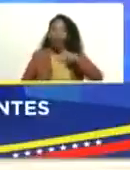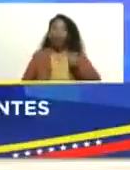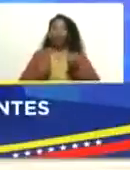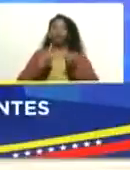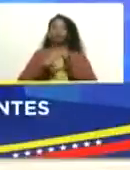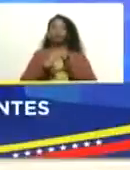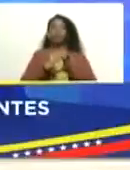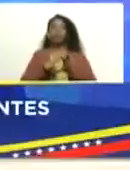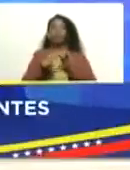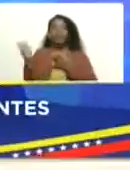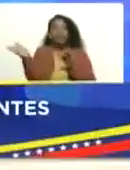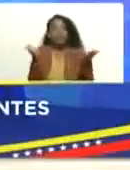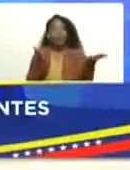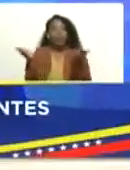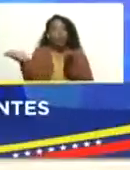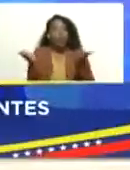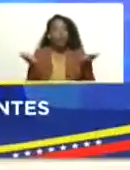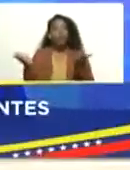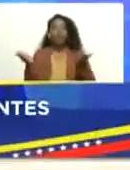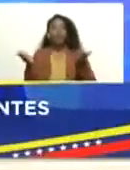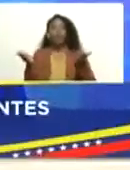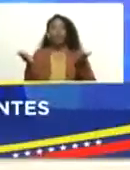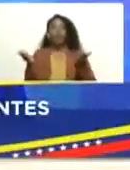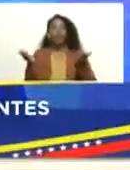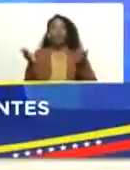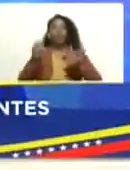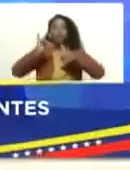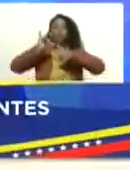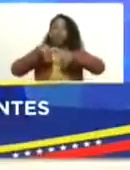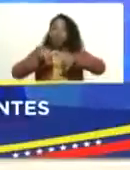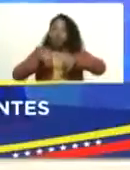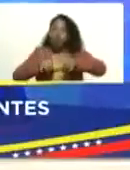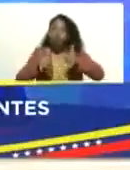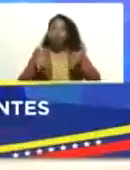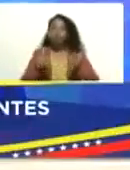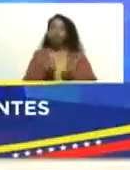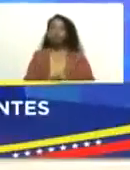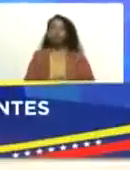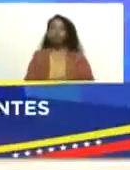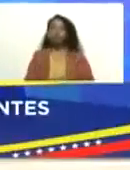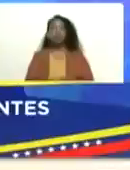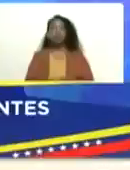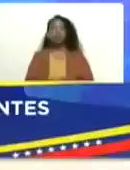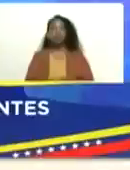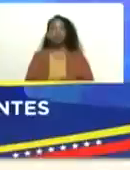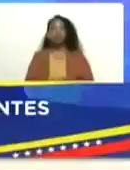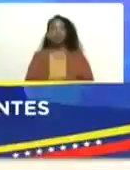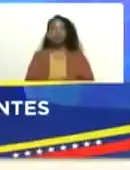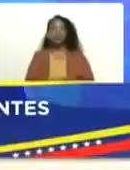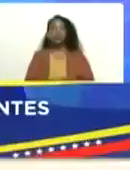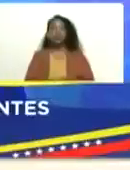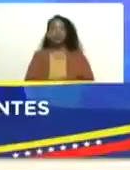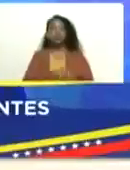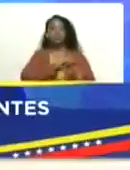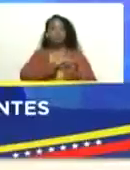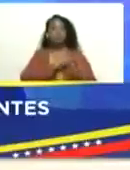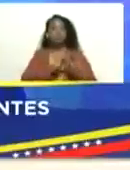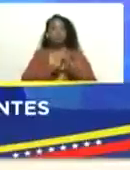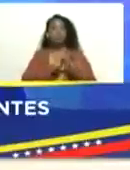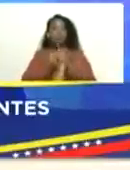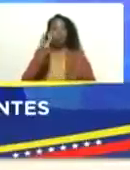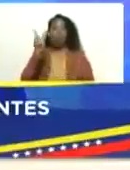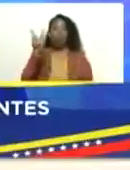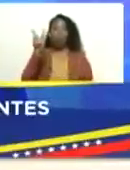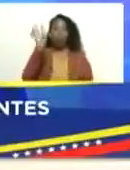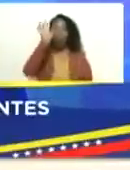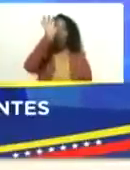campos de servicios, de ingeniería, La voluntad de los dos